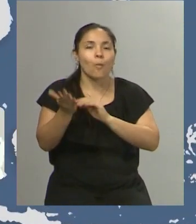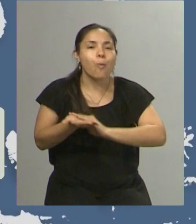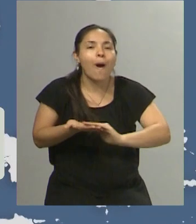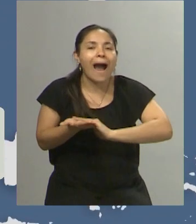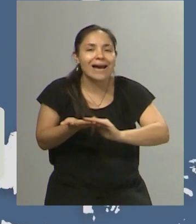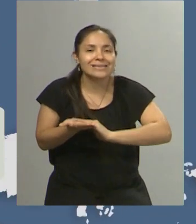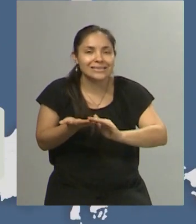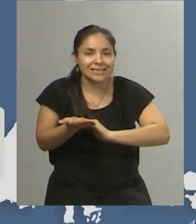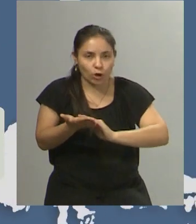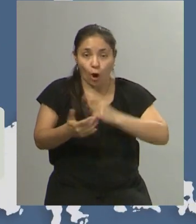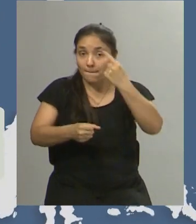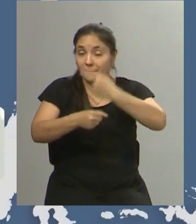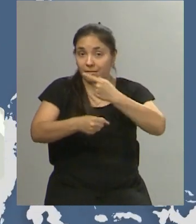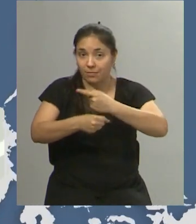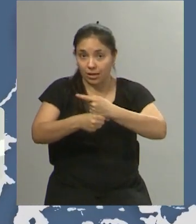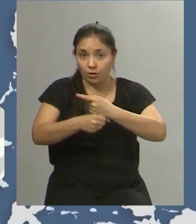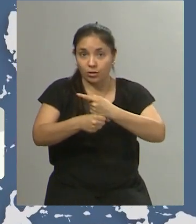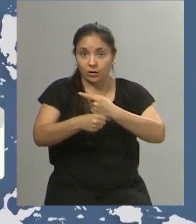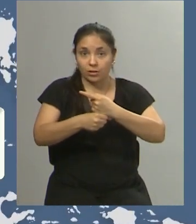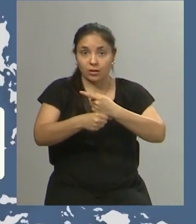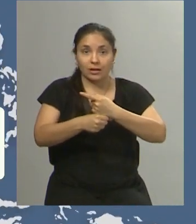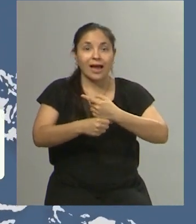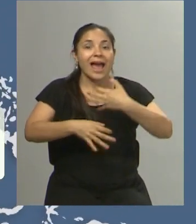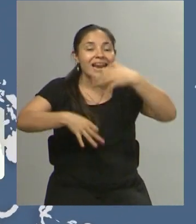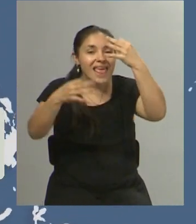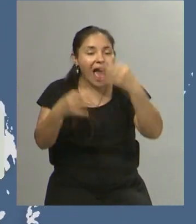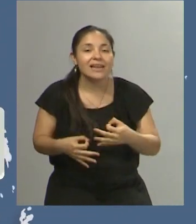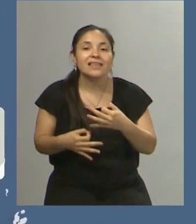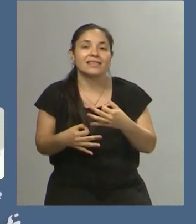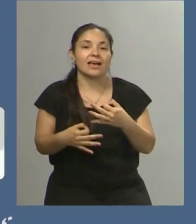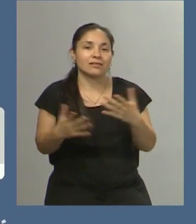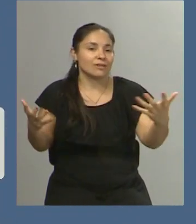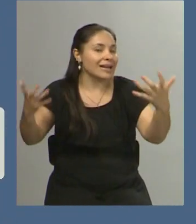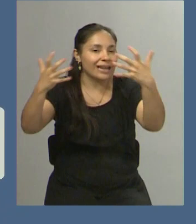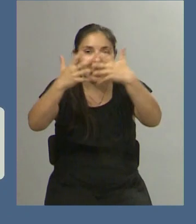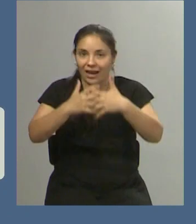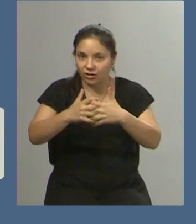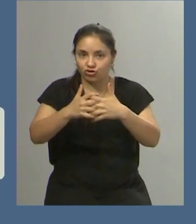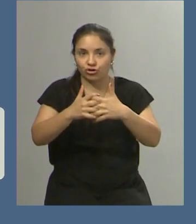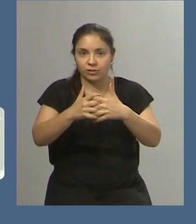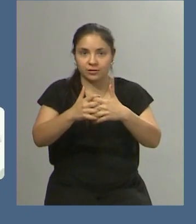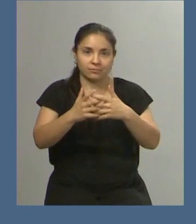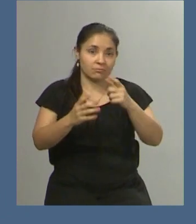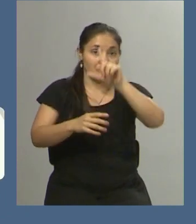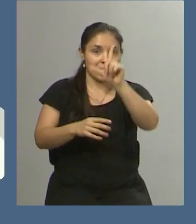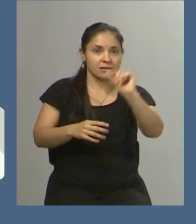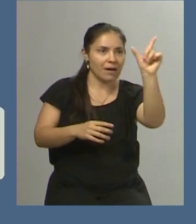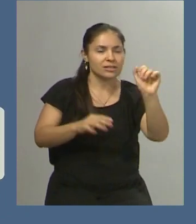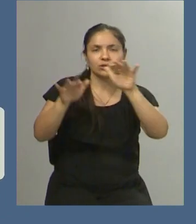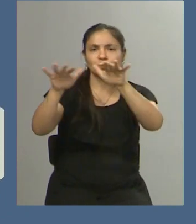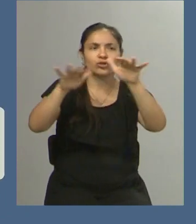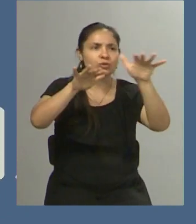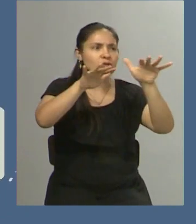Primer requisito es que penetre en la realidad. Esto es efectividad. sí. Y el